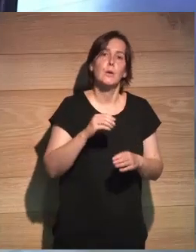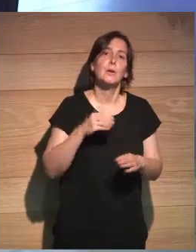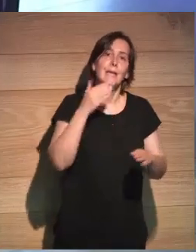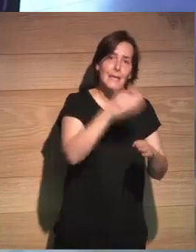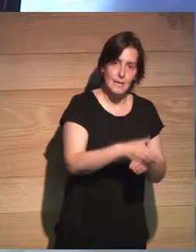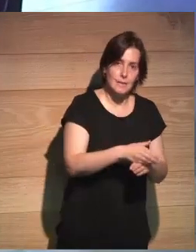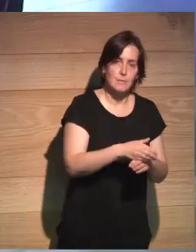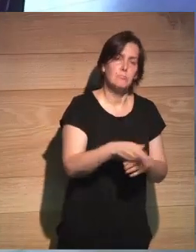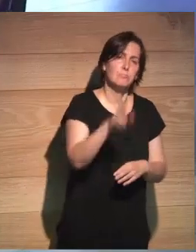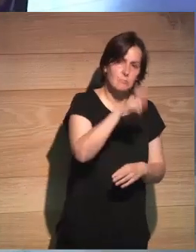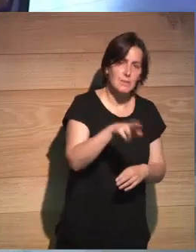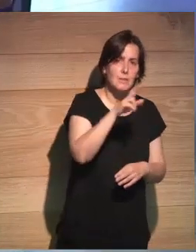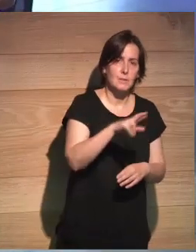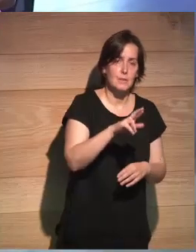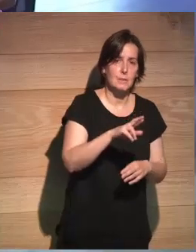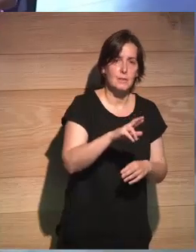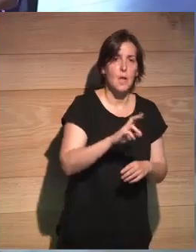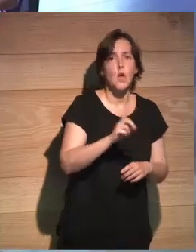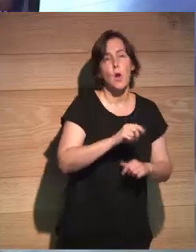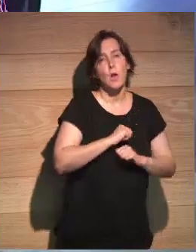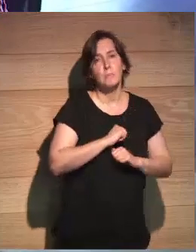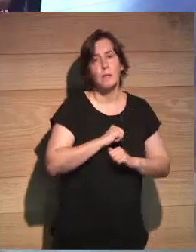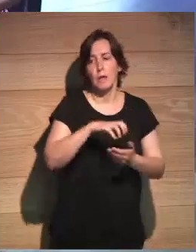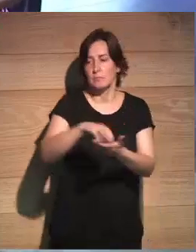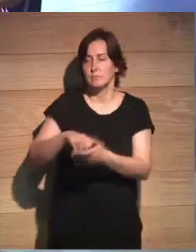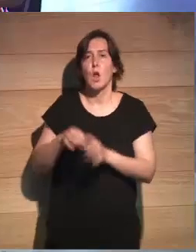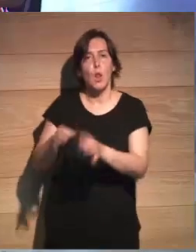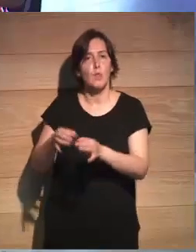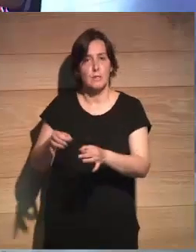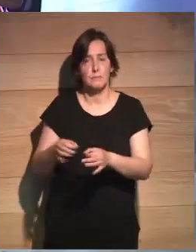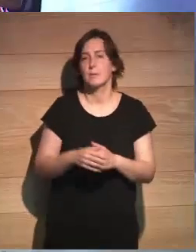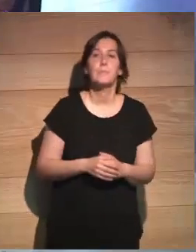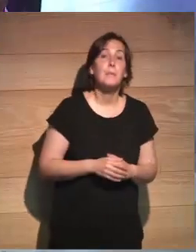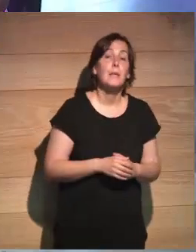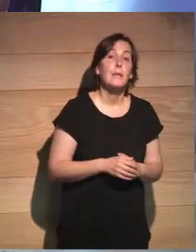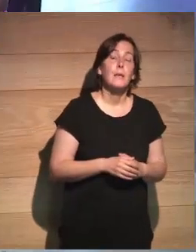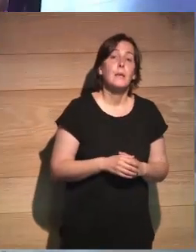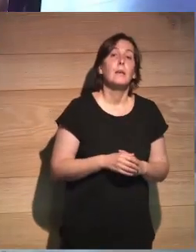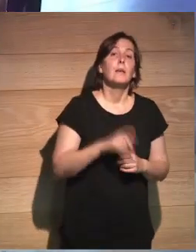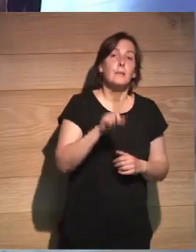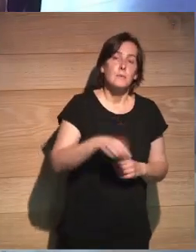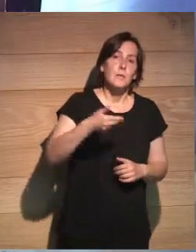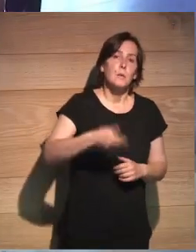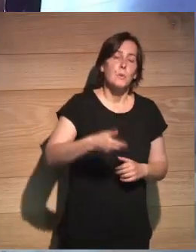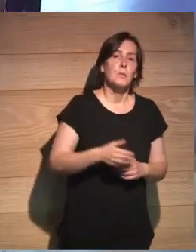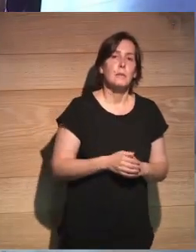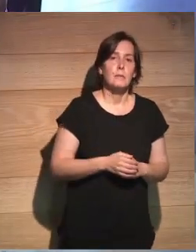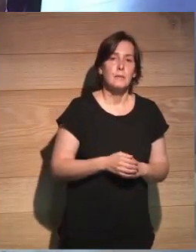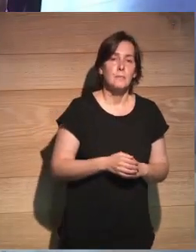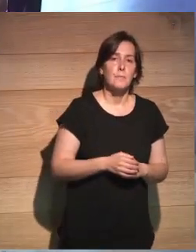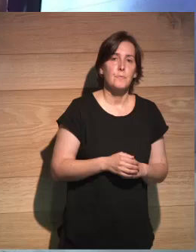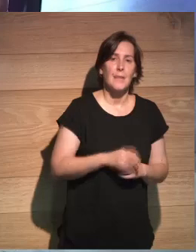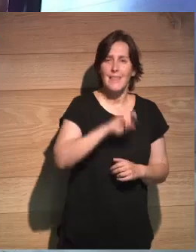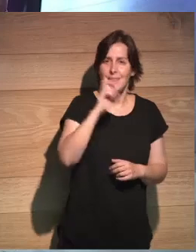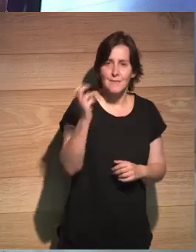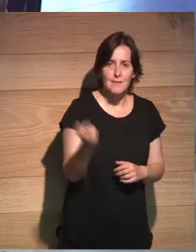no quedarnos con los que vienen siempre. Lo mismo con el resto de audiencias, ¿no? Y luego creo que es muy importante también una diversidad en el perfil